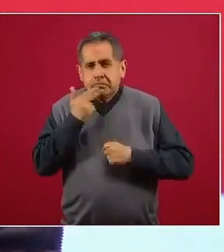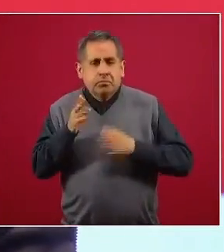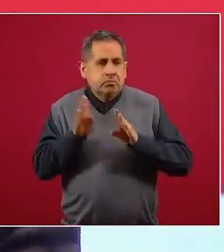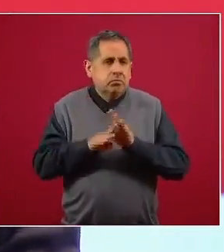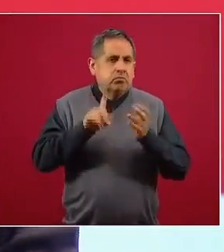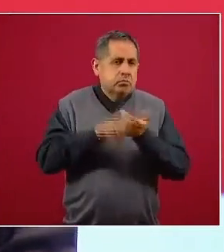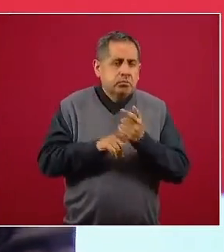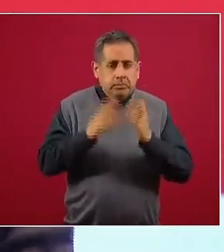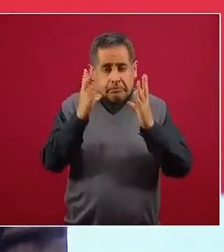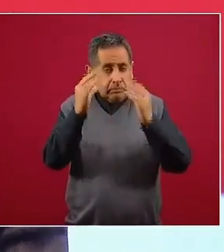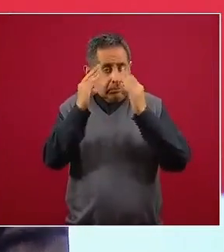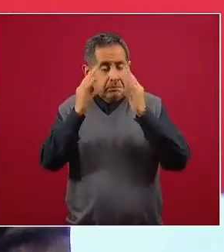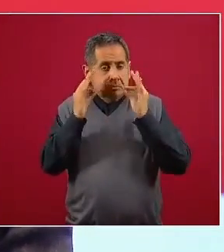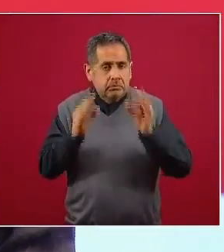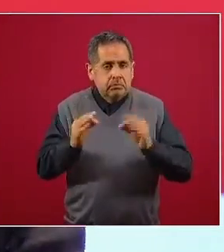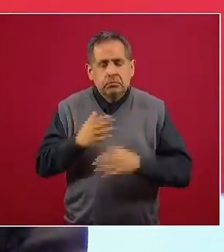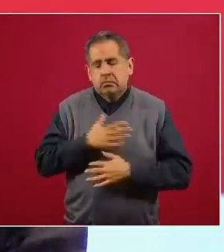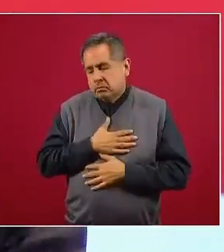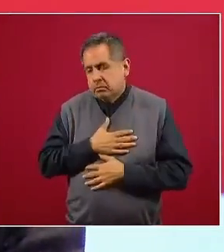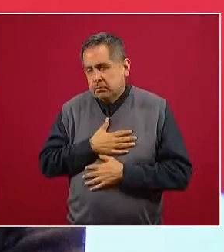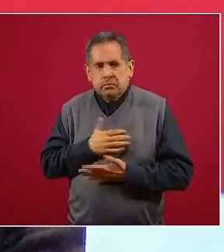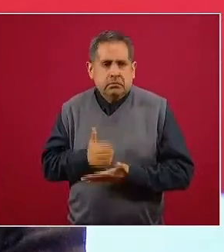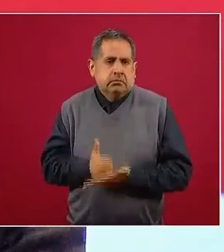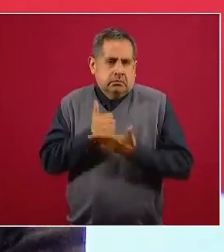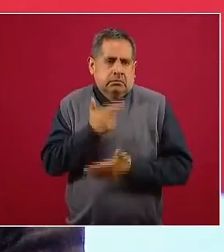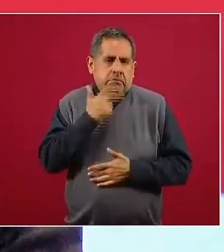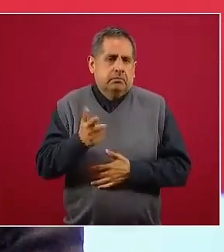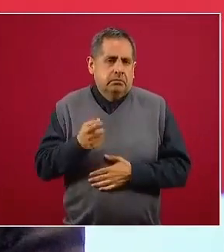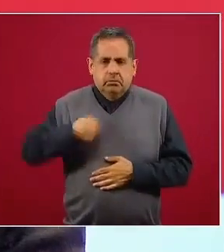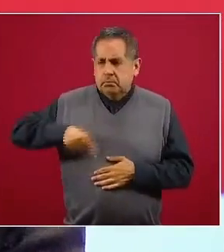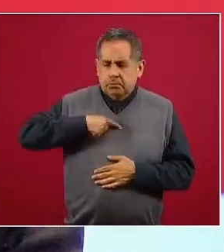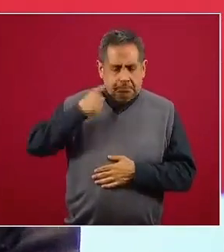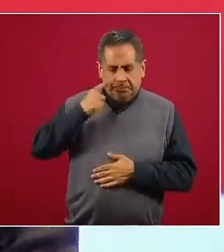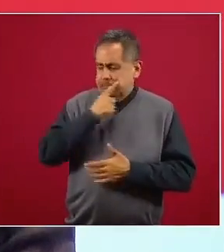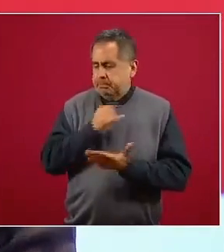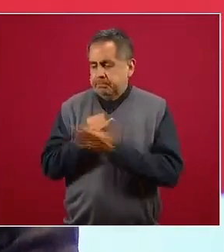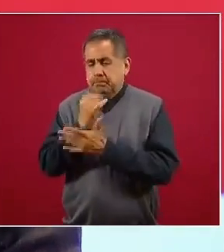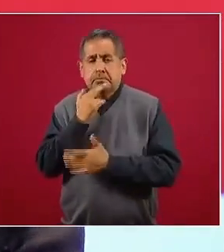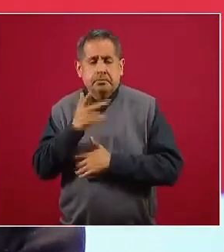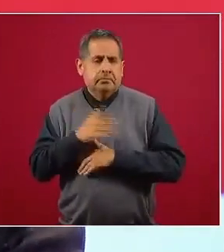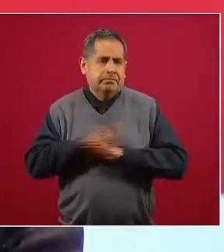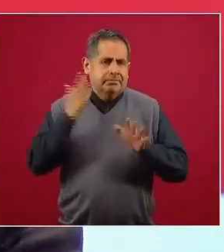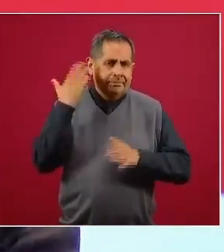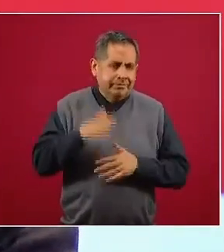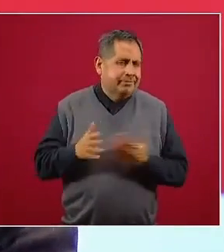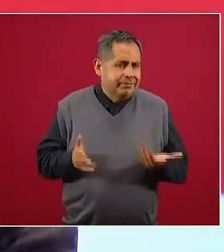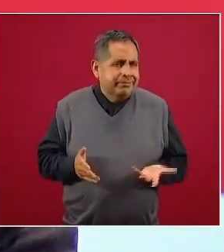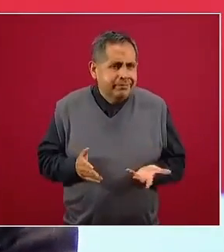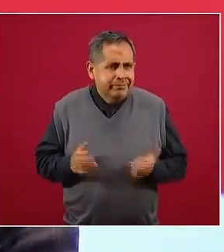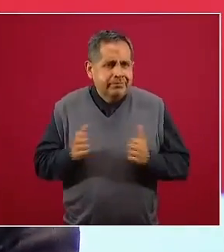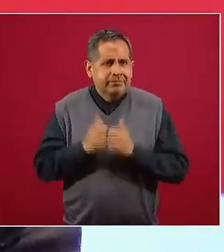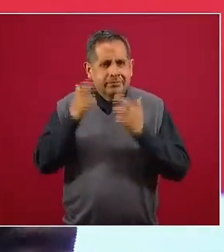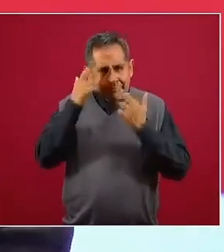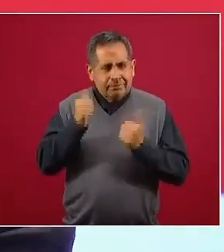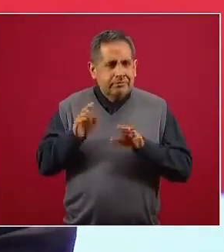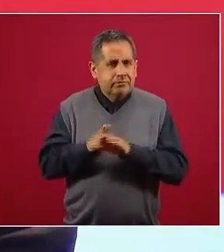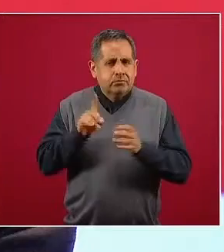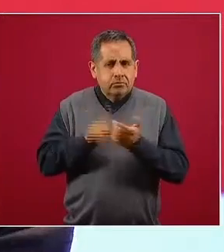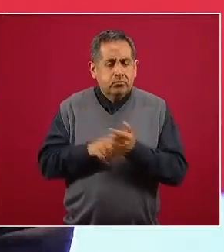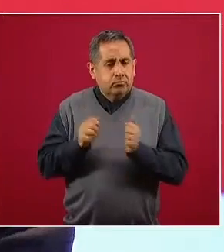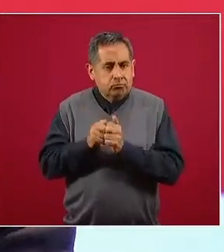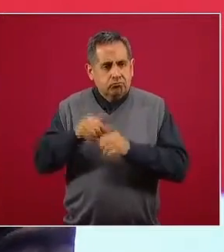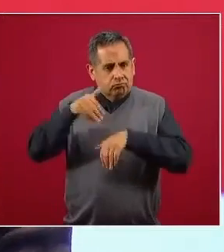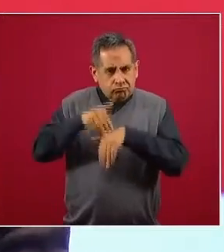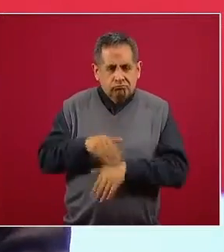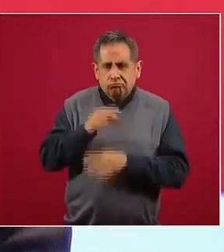que preocuparse, puede ayudar no solamente a tomar decisiones informadas y decisiones razonadas, apegadas a